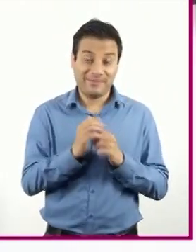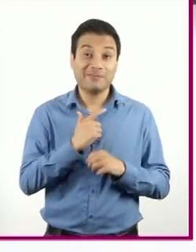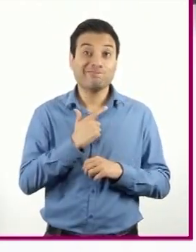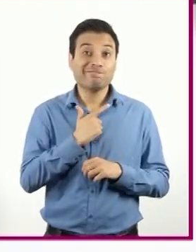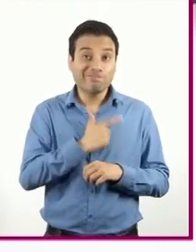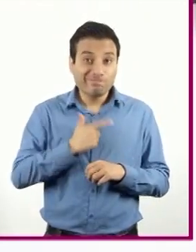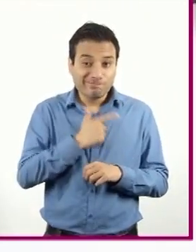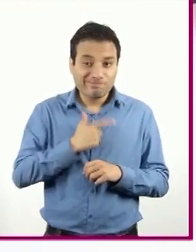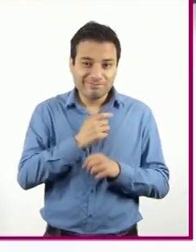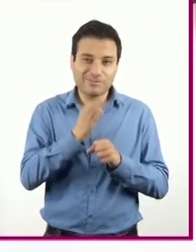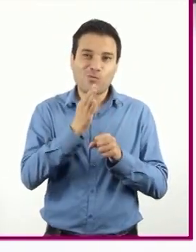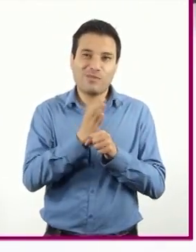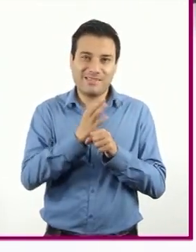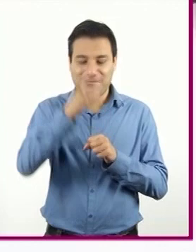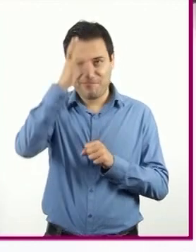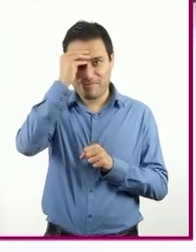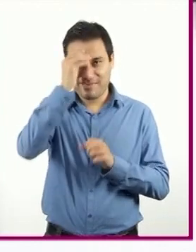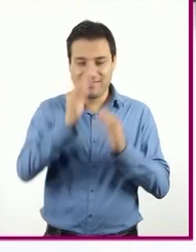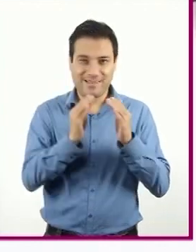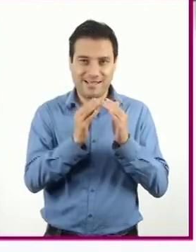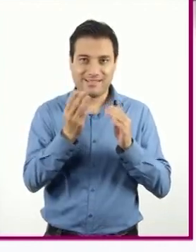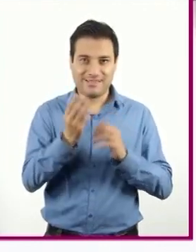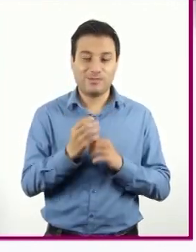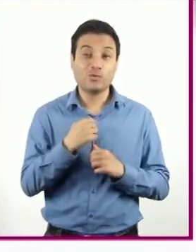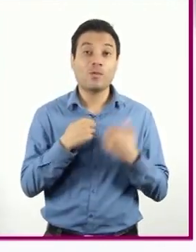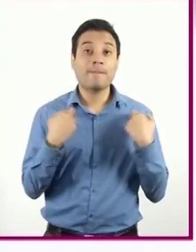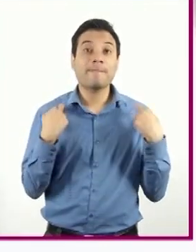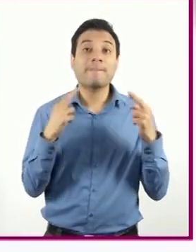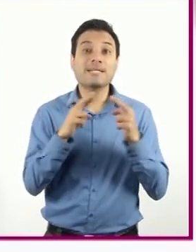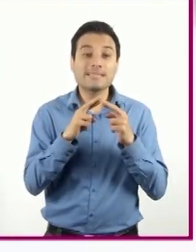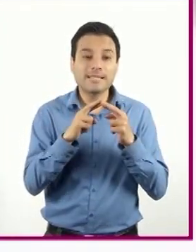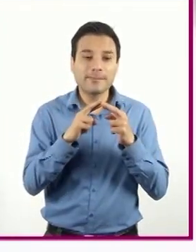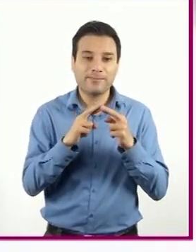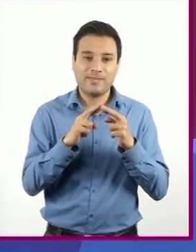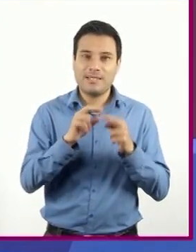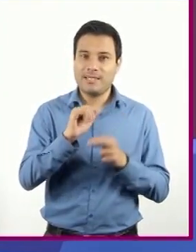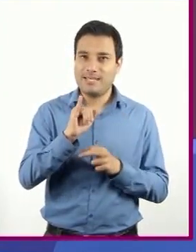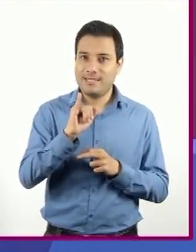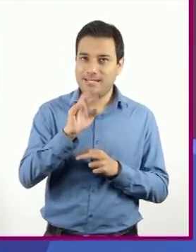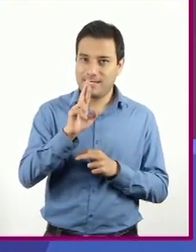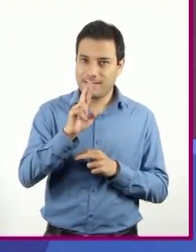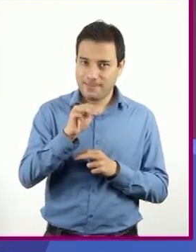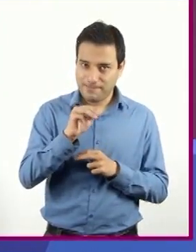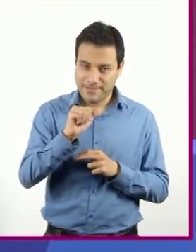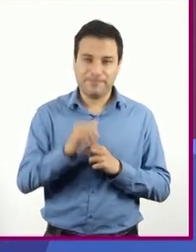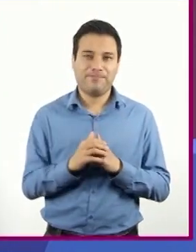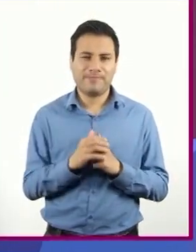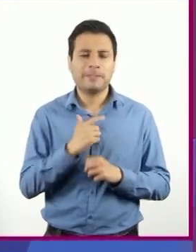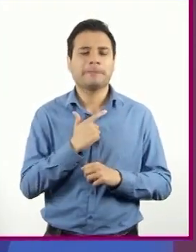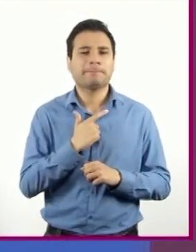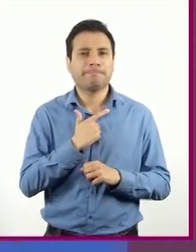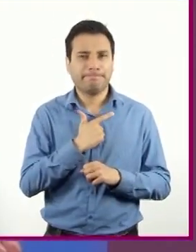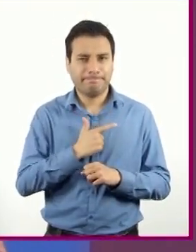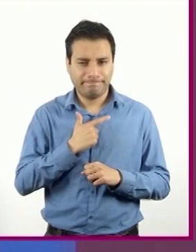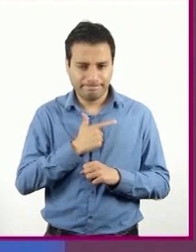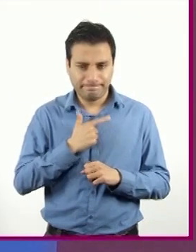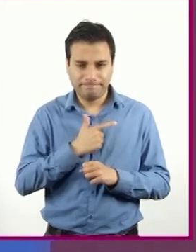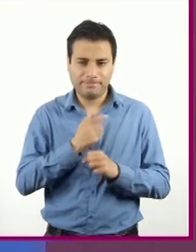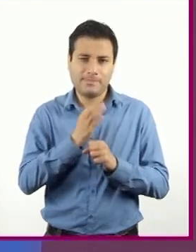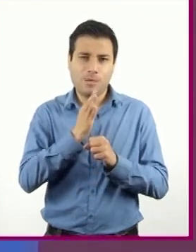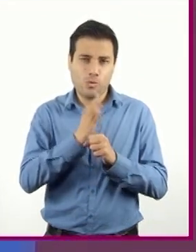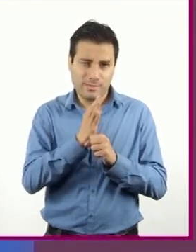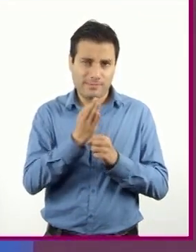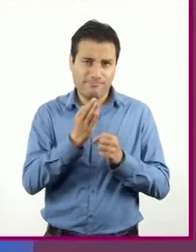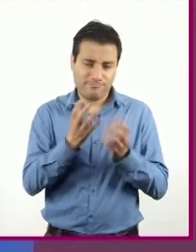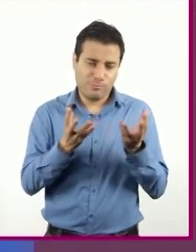esta sesión de Aprende en Casa 3. Soy la maestra Irma Uribe y me da enorme agrado compartir este espacio con